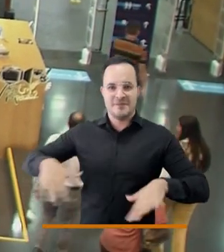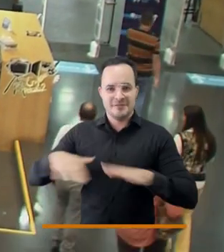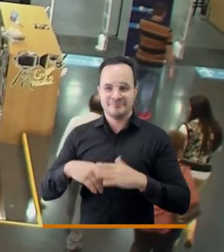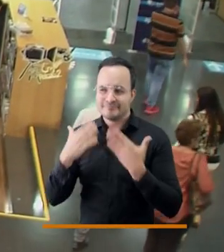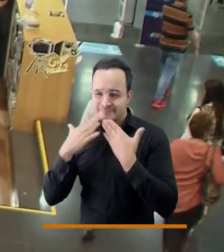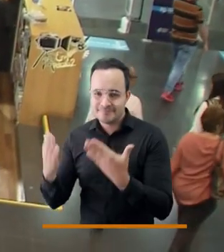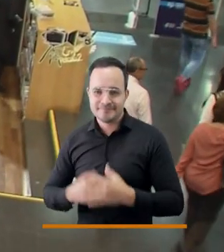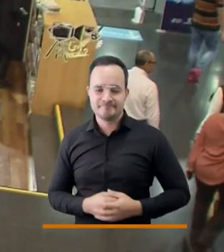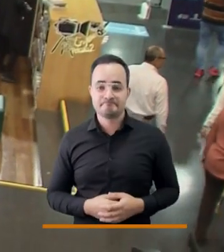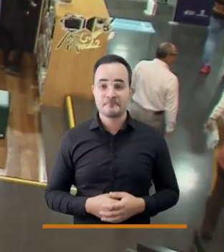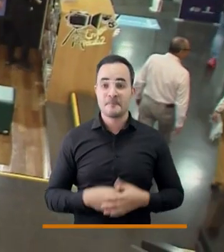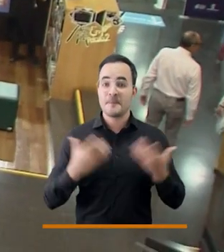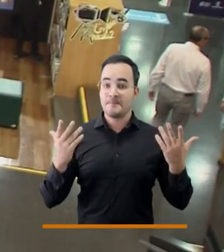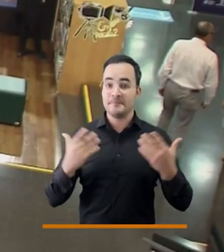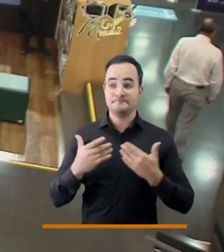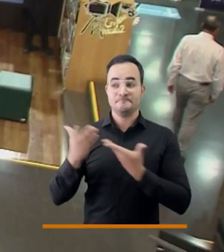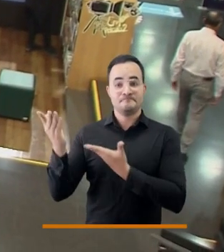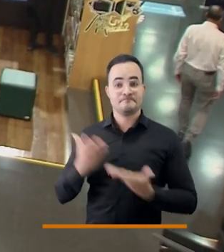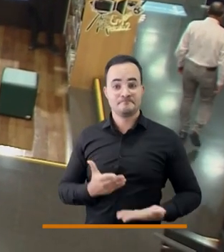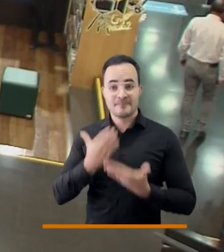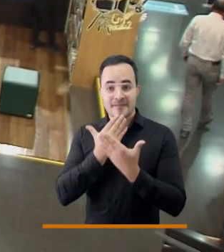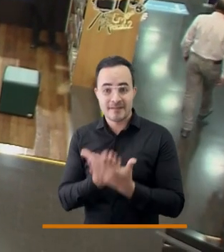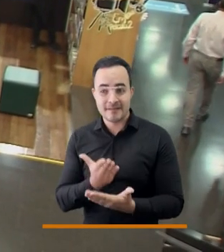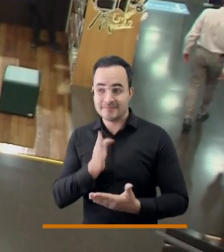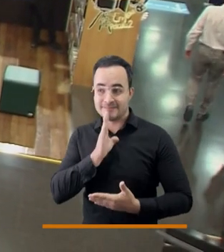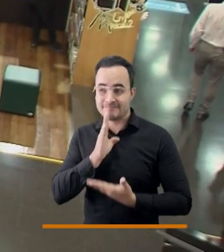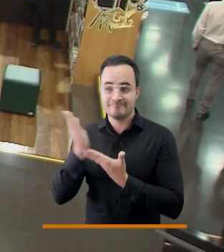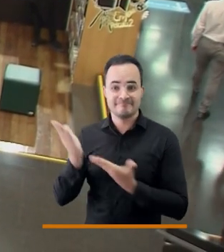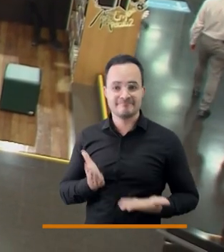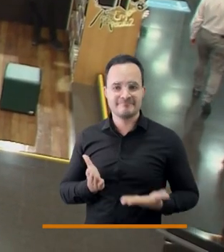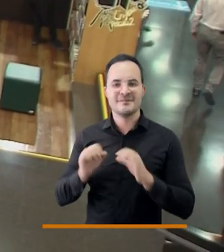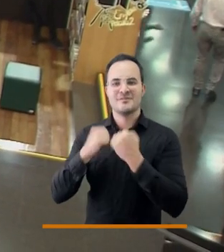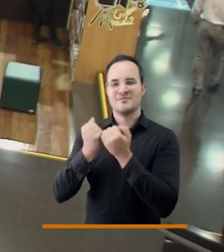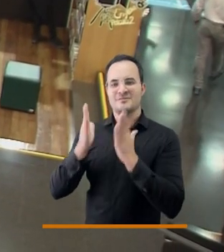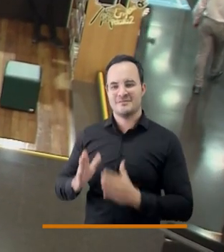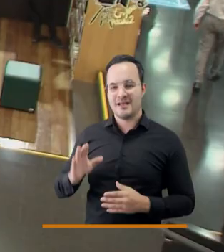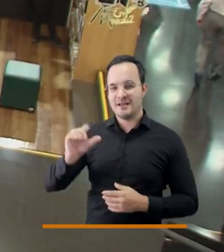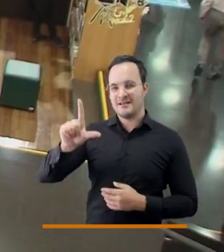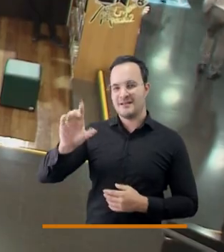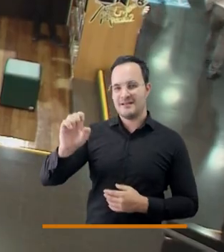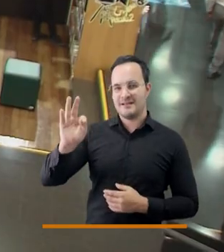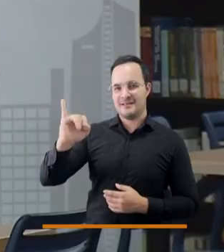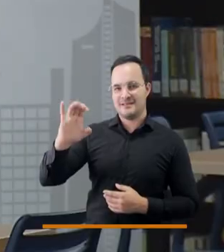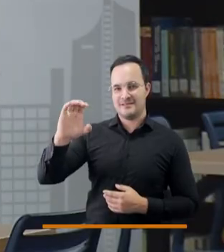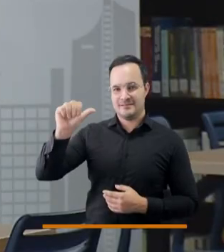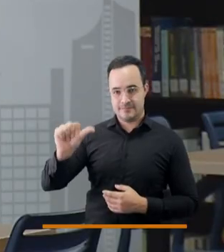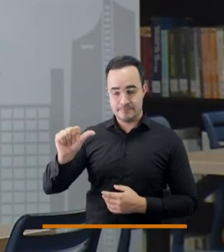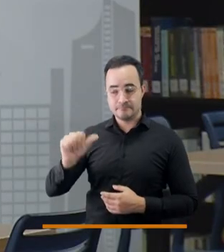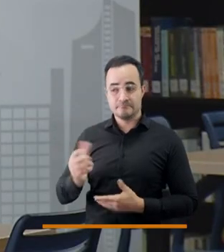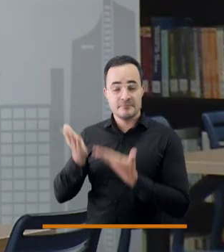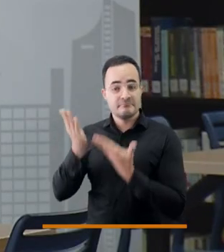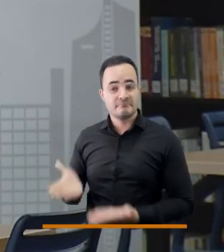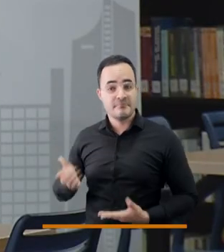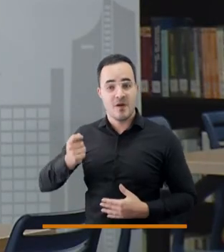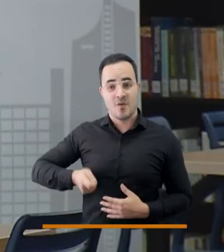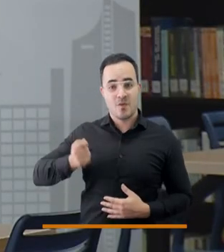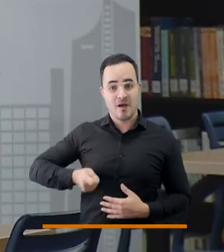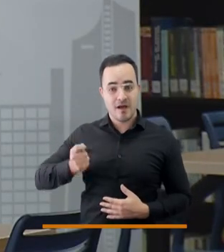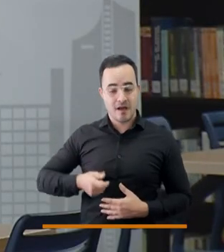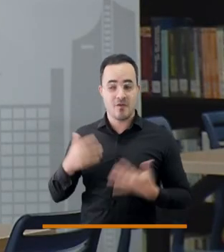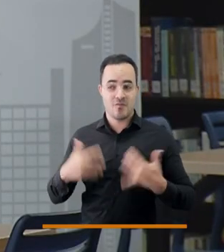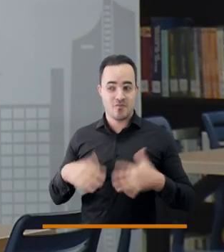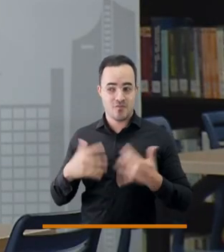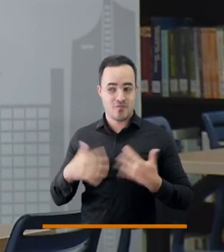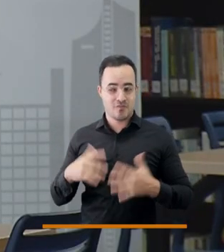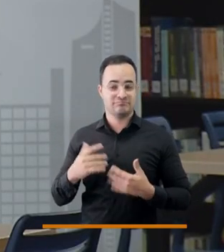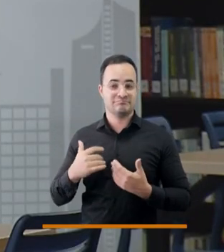este espacio damos también la bienvenida a nuestra concejala anfitriona, Leticia Orrego Pérez, abogada